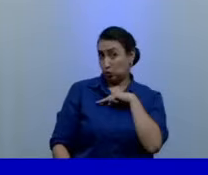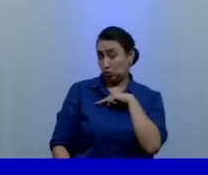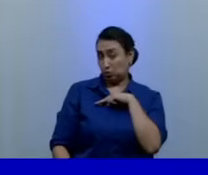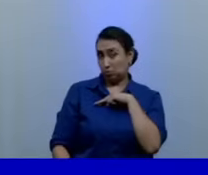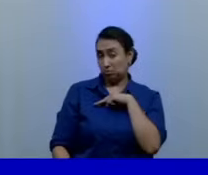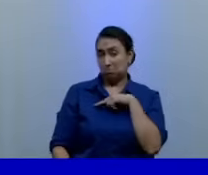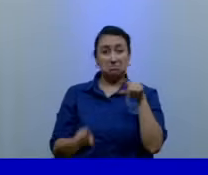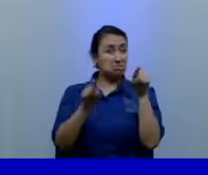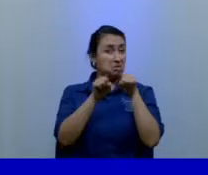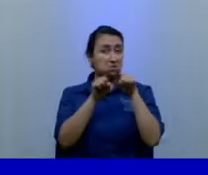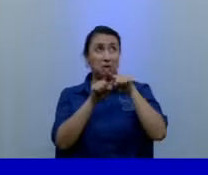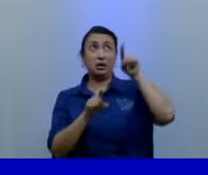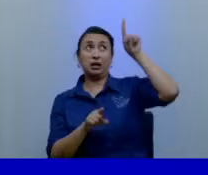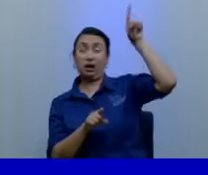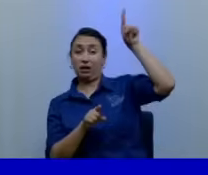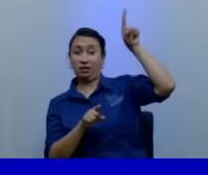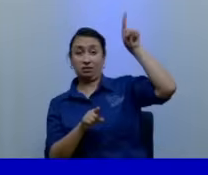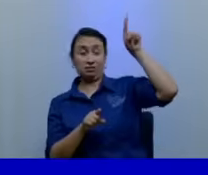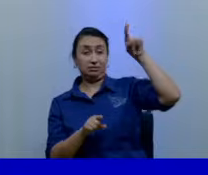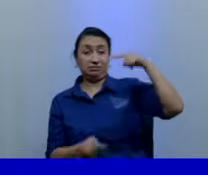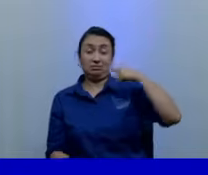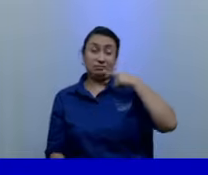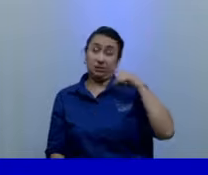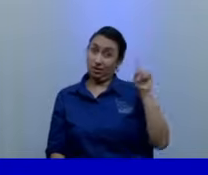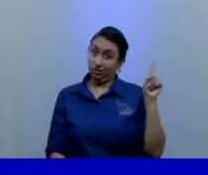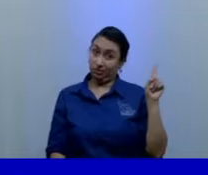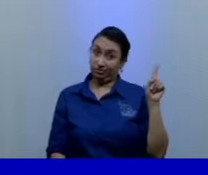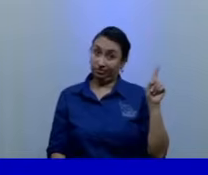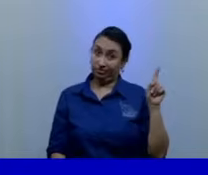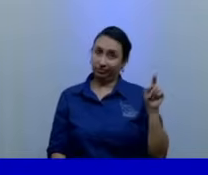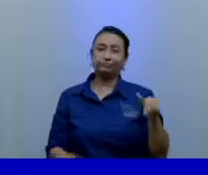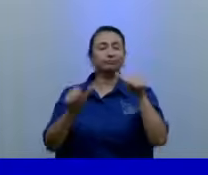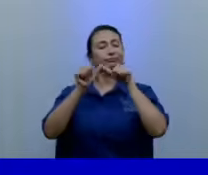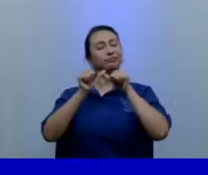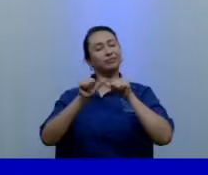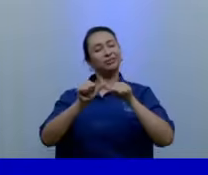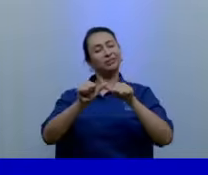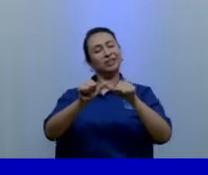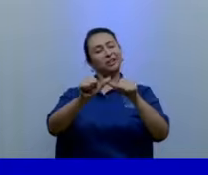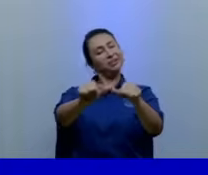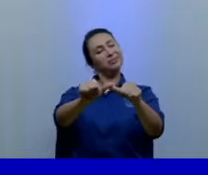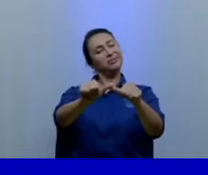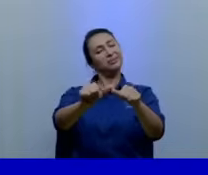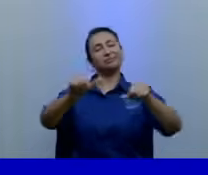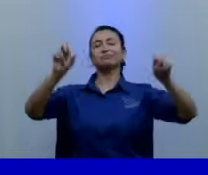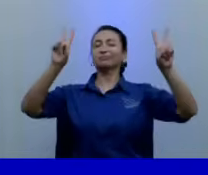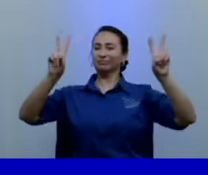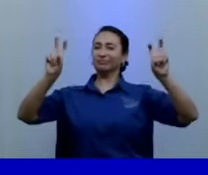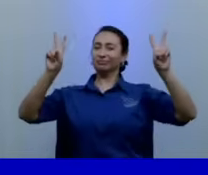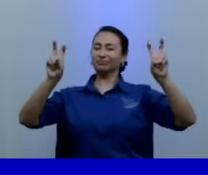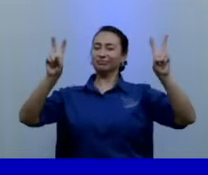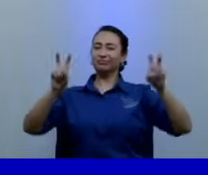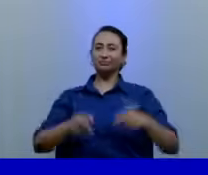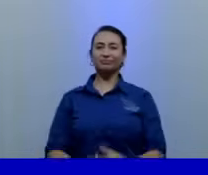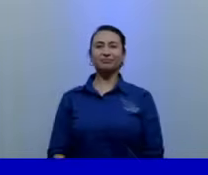luz. Todo lo que Él dijo que Él era. Sigamos más adelante.